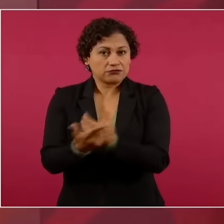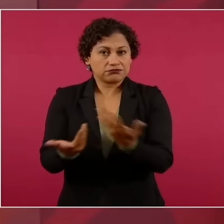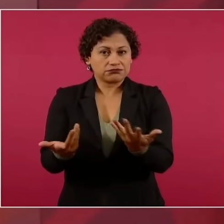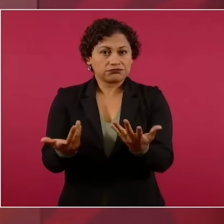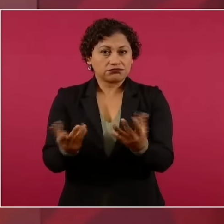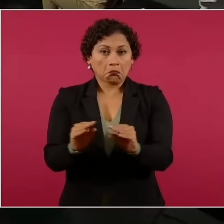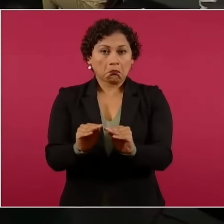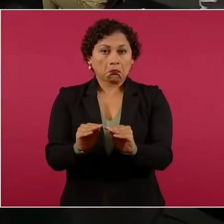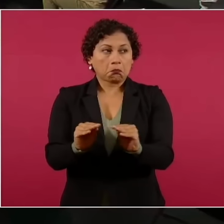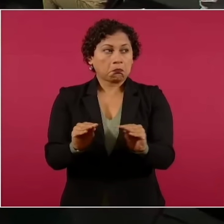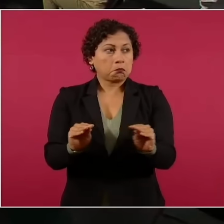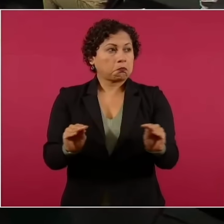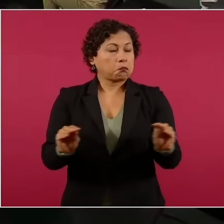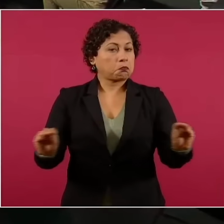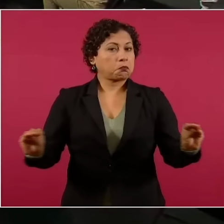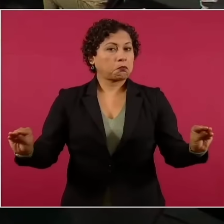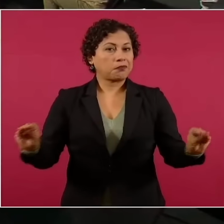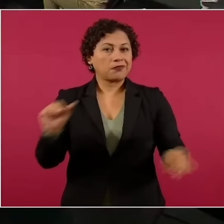Nada.